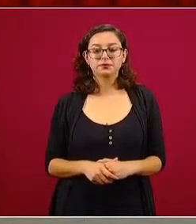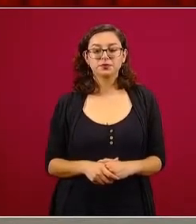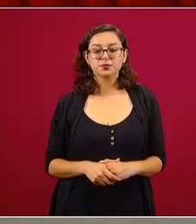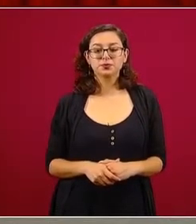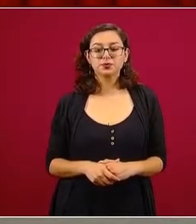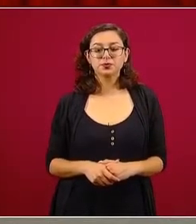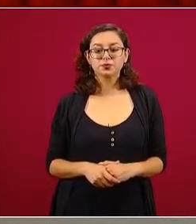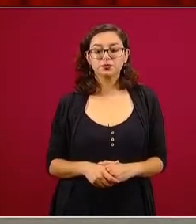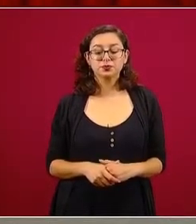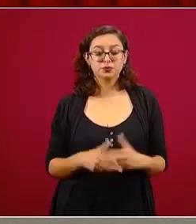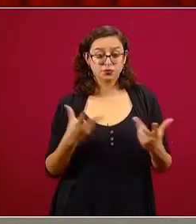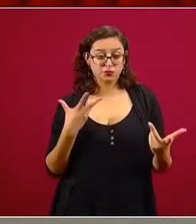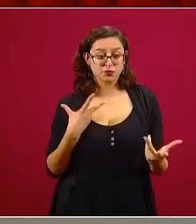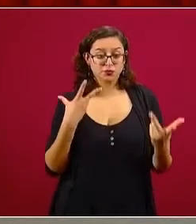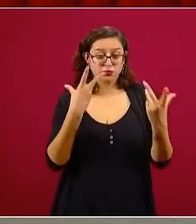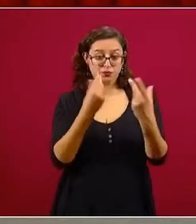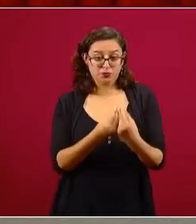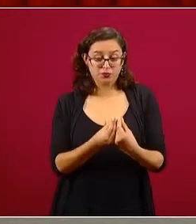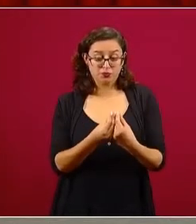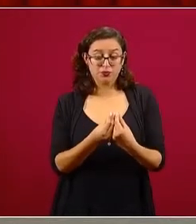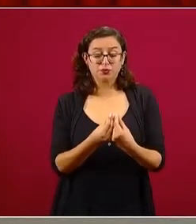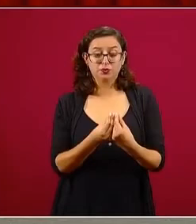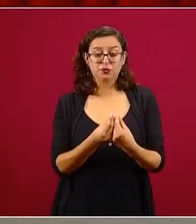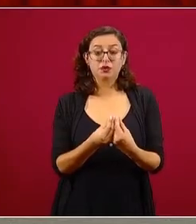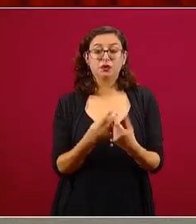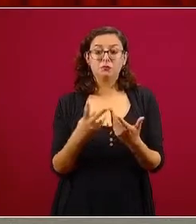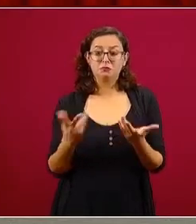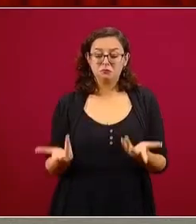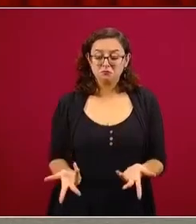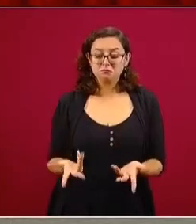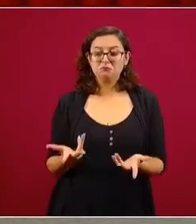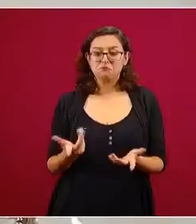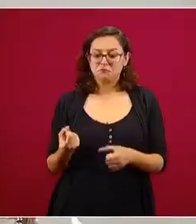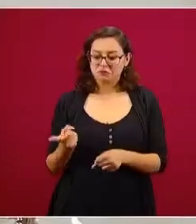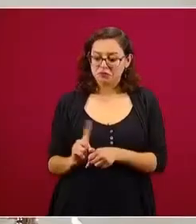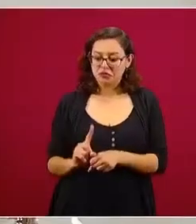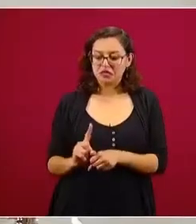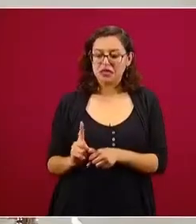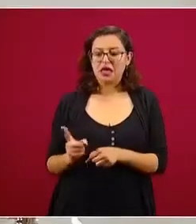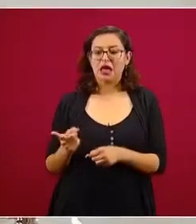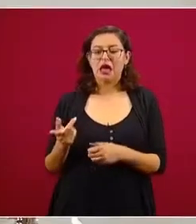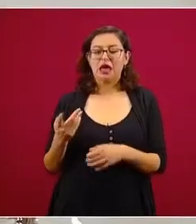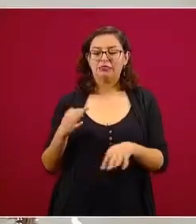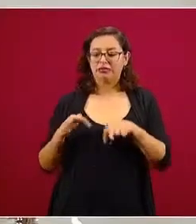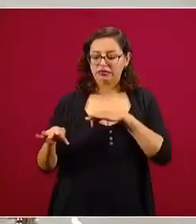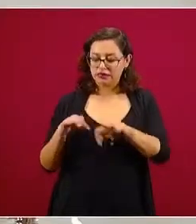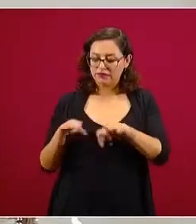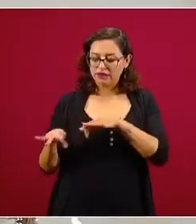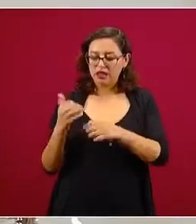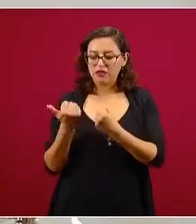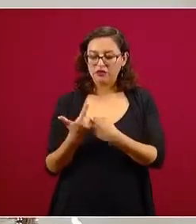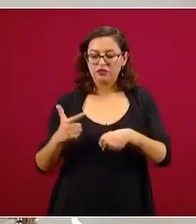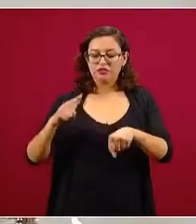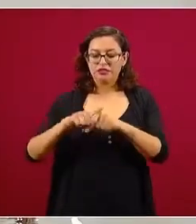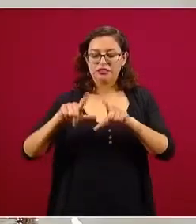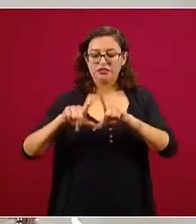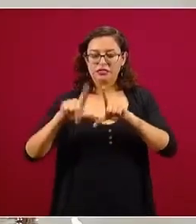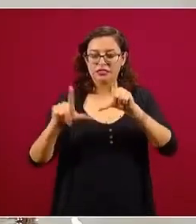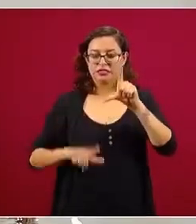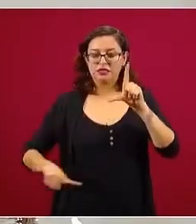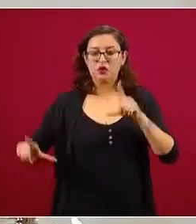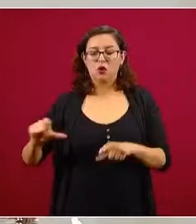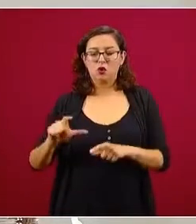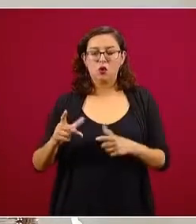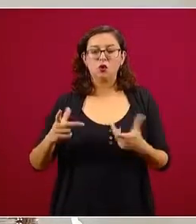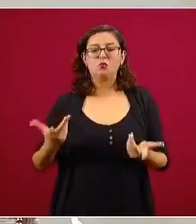hemos podido conmemorar y reconocer el Día de la y el Trabajador Social a nivel nacional, que fue